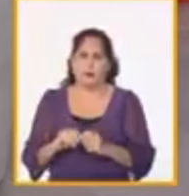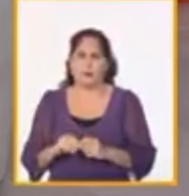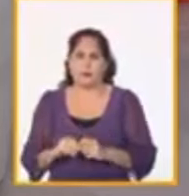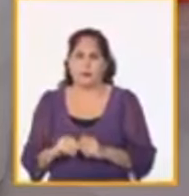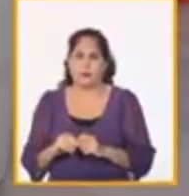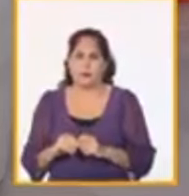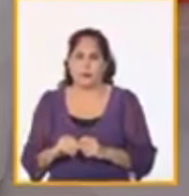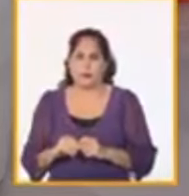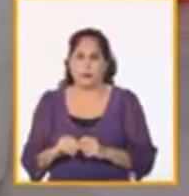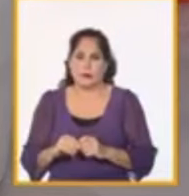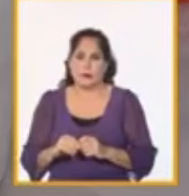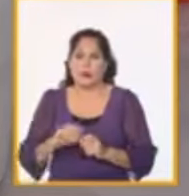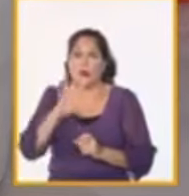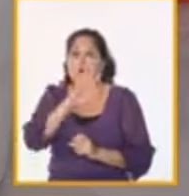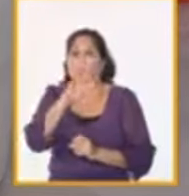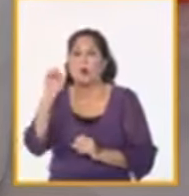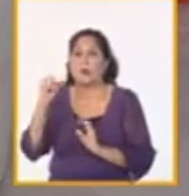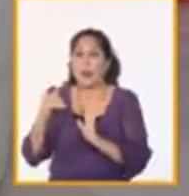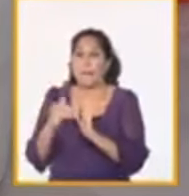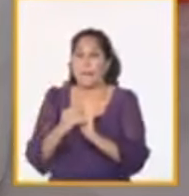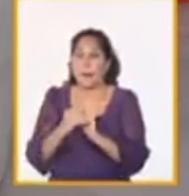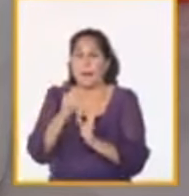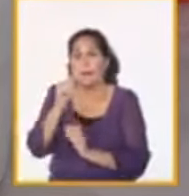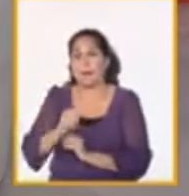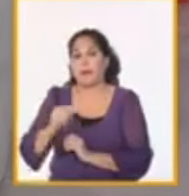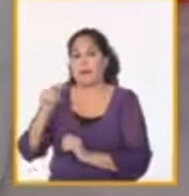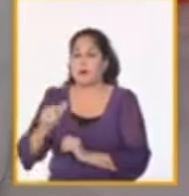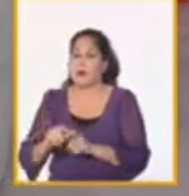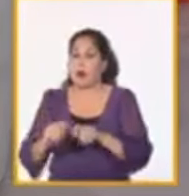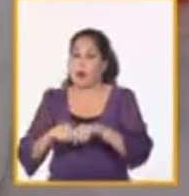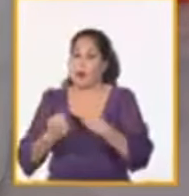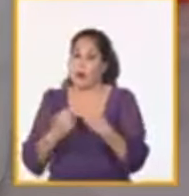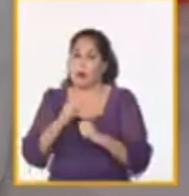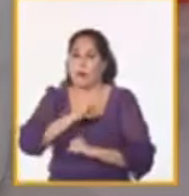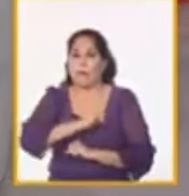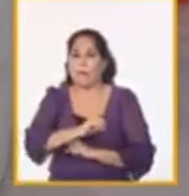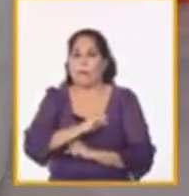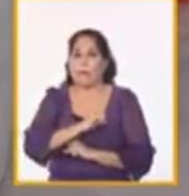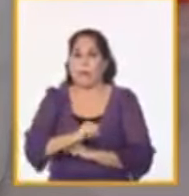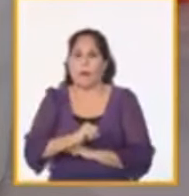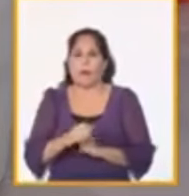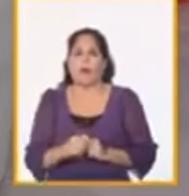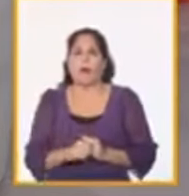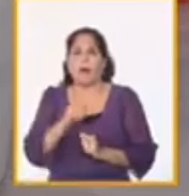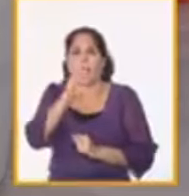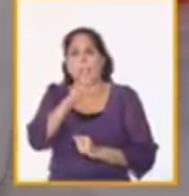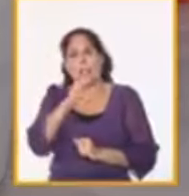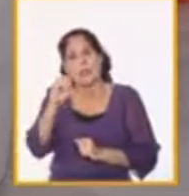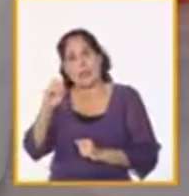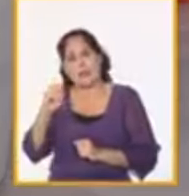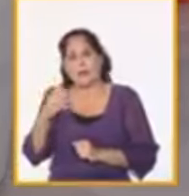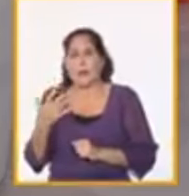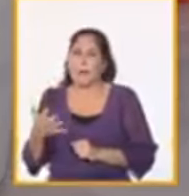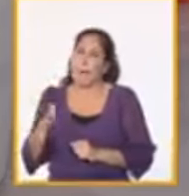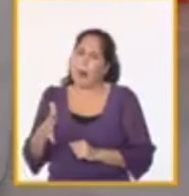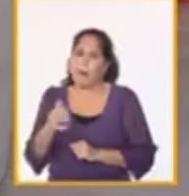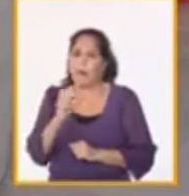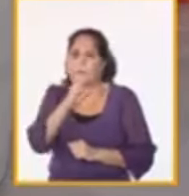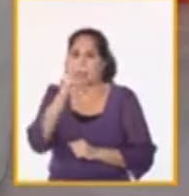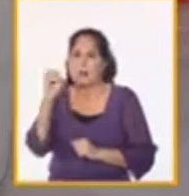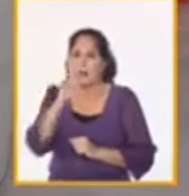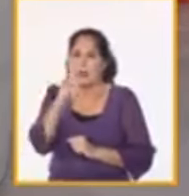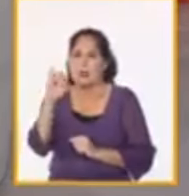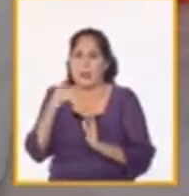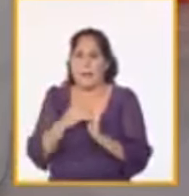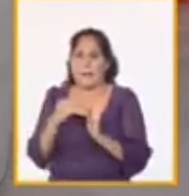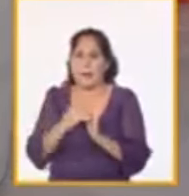casi 400 mil personas afectadas por equipo, y lo compara en el día de hoy con 300 y pico mil, o 166 mil